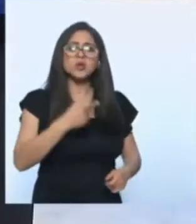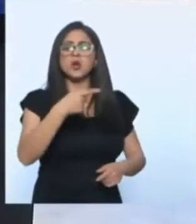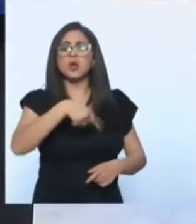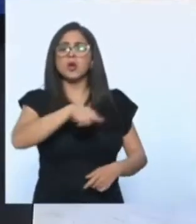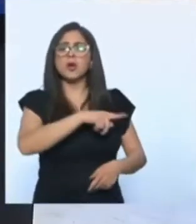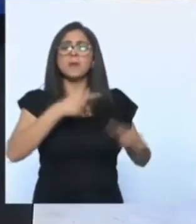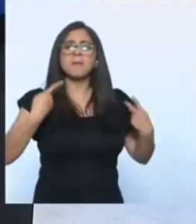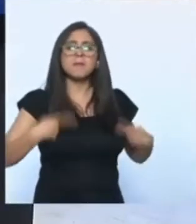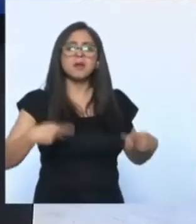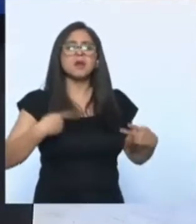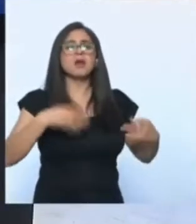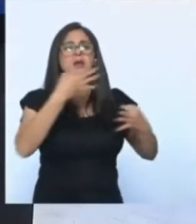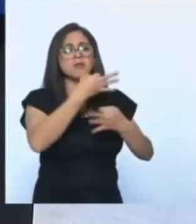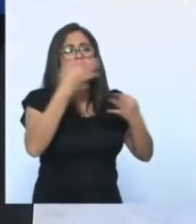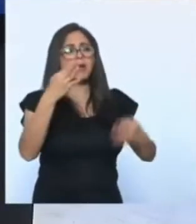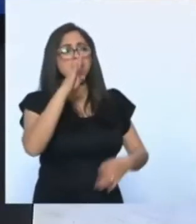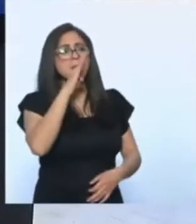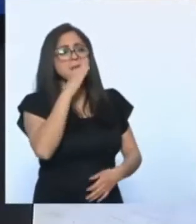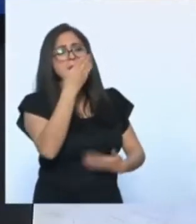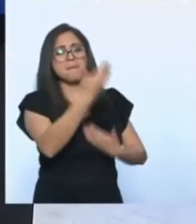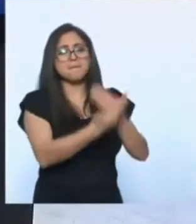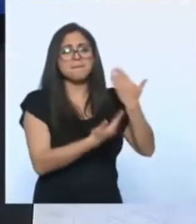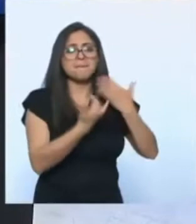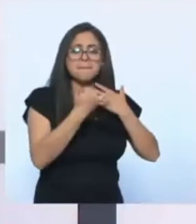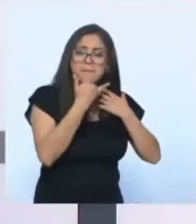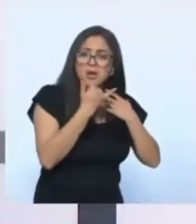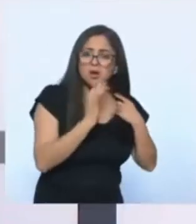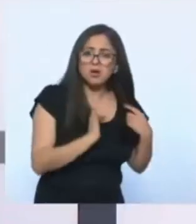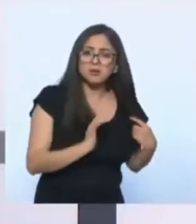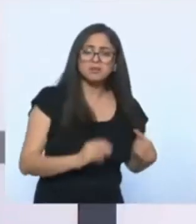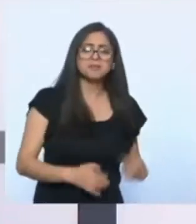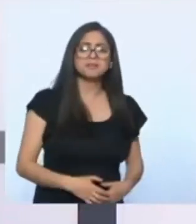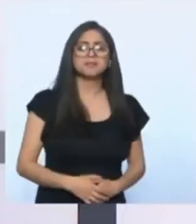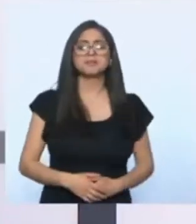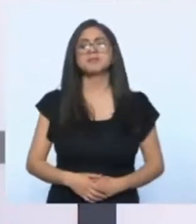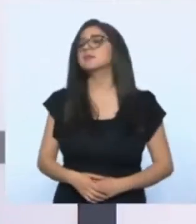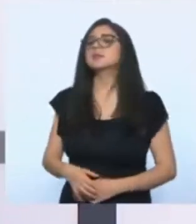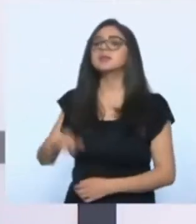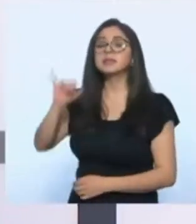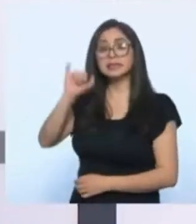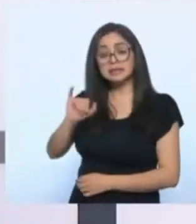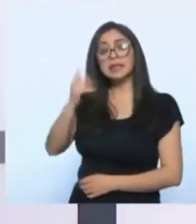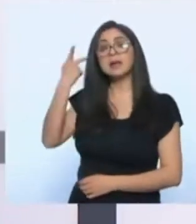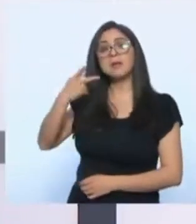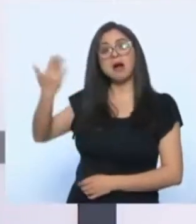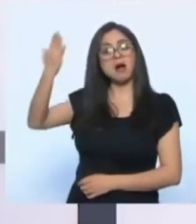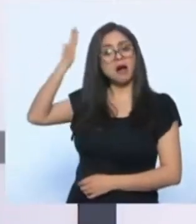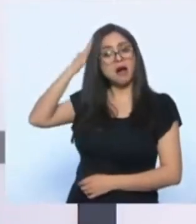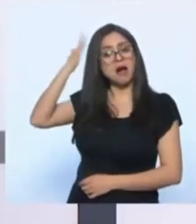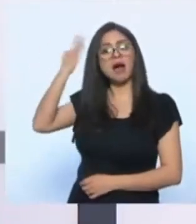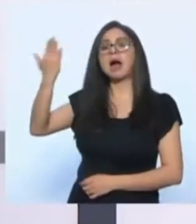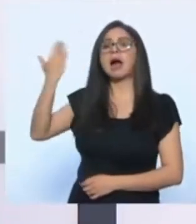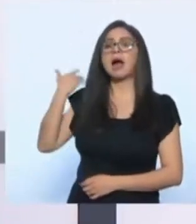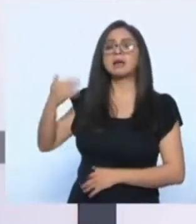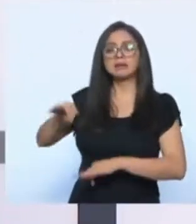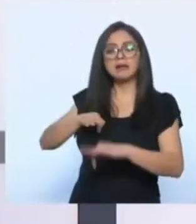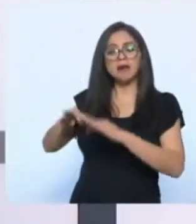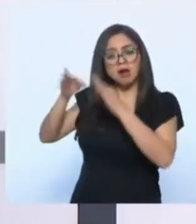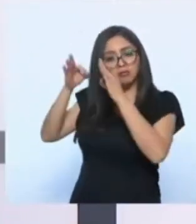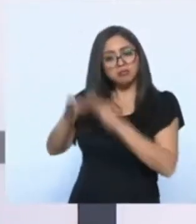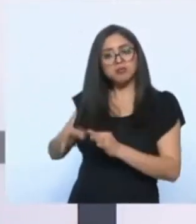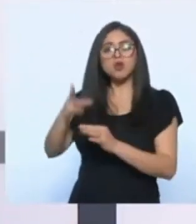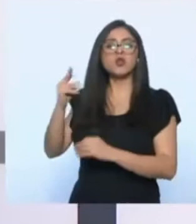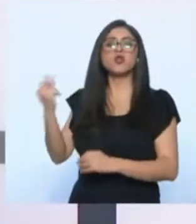públicas a la mamá de Lesbi Pérez. Sí, pero ya o sea, si la autoridad hubiera actuado cuando tenía que actuar, pues no hubieran sido